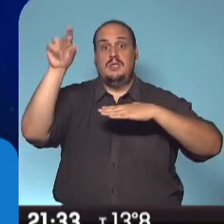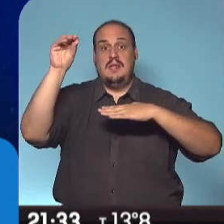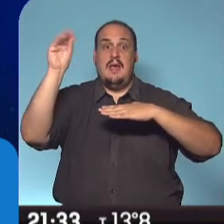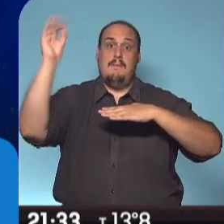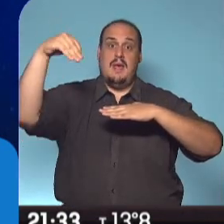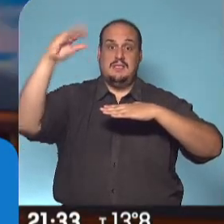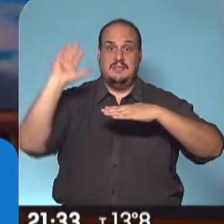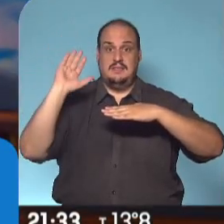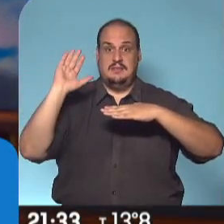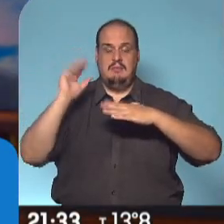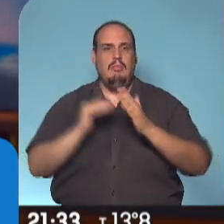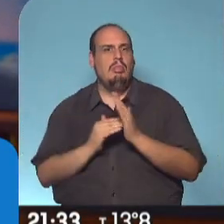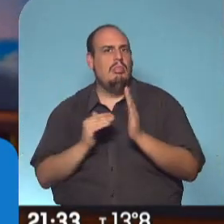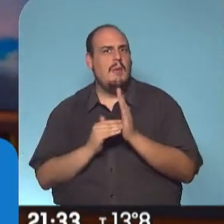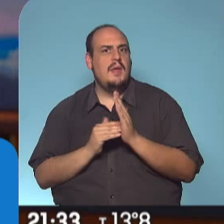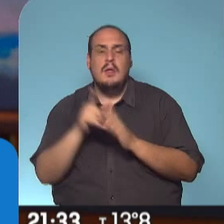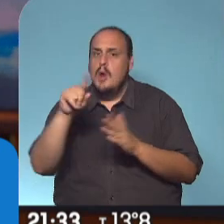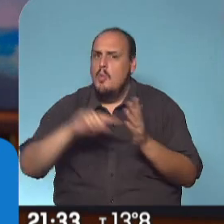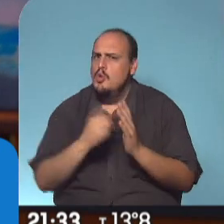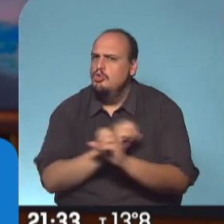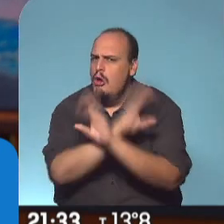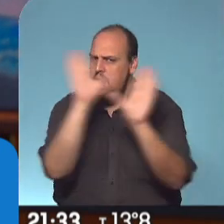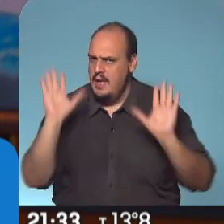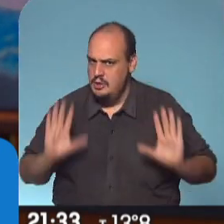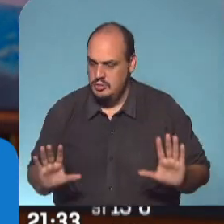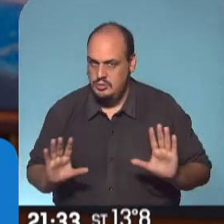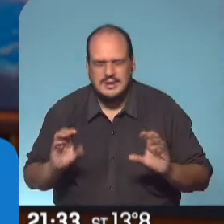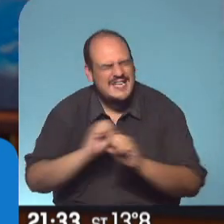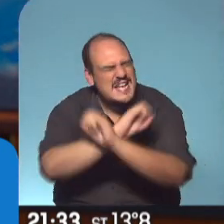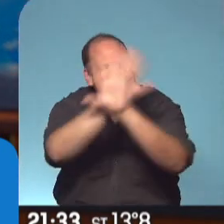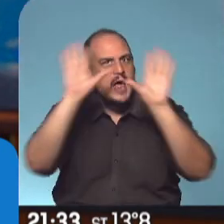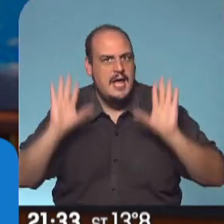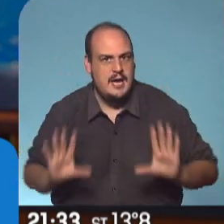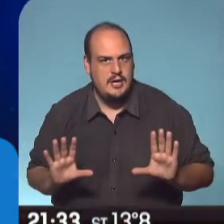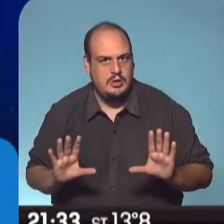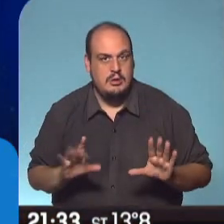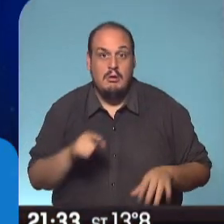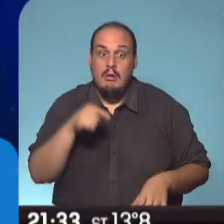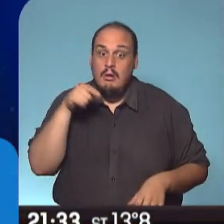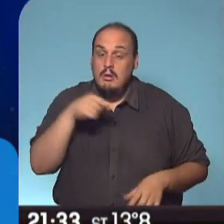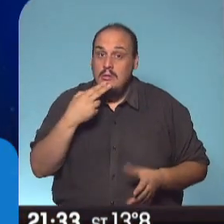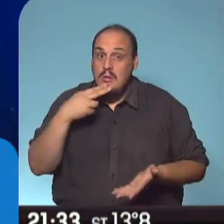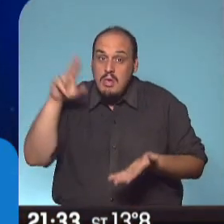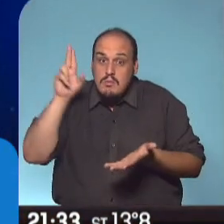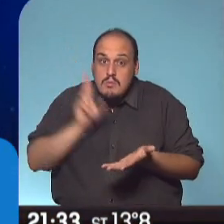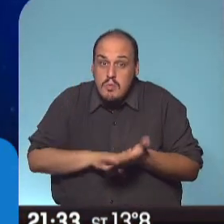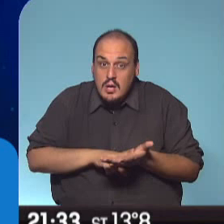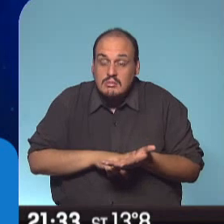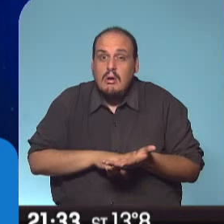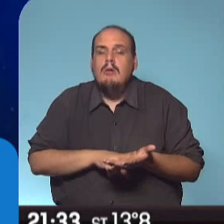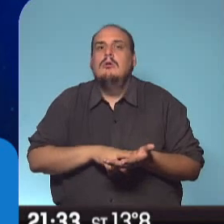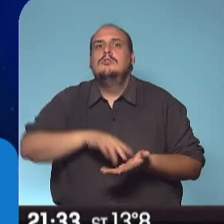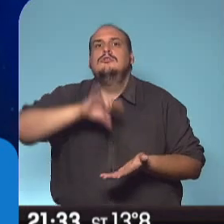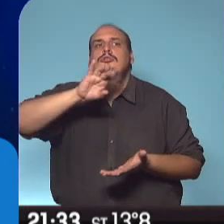otro poquito más. Pero lo que tiene que quedar claro, es que esto va a ser un tributo para